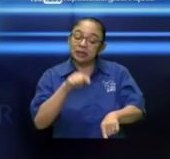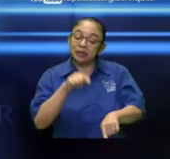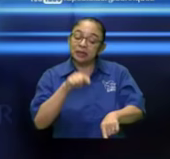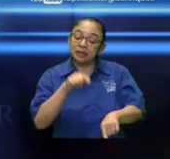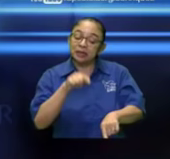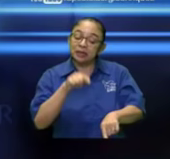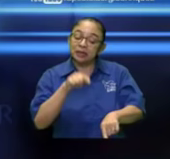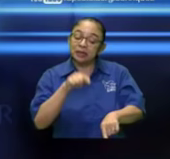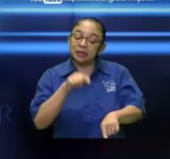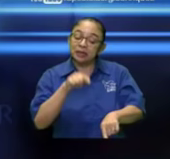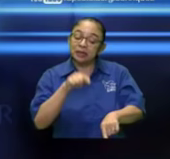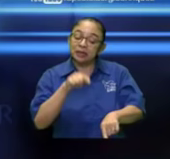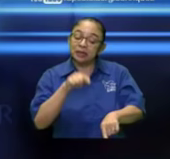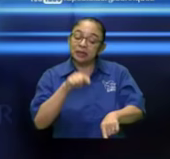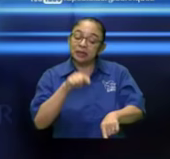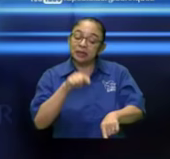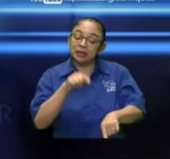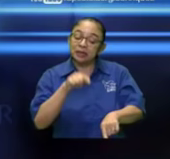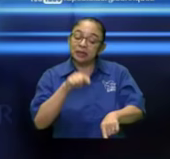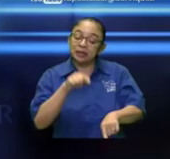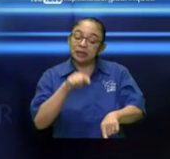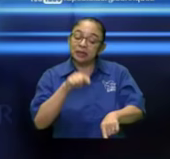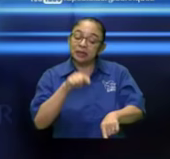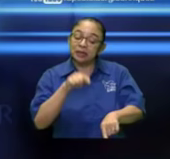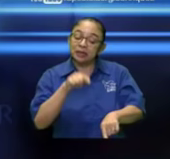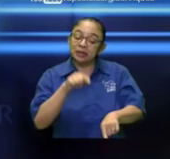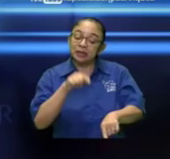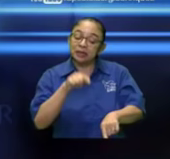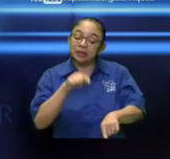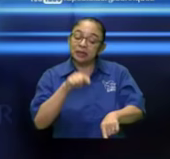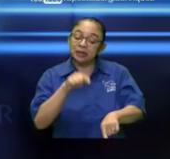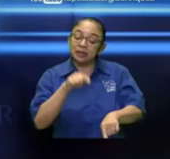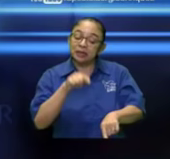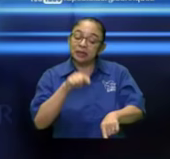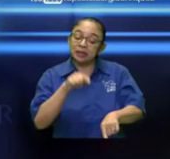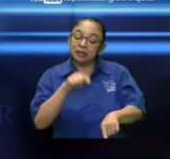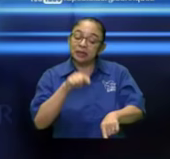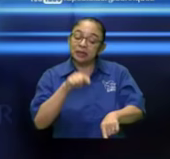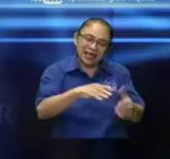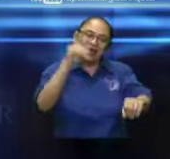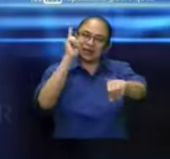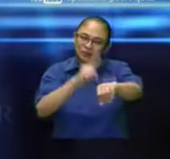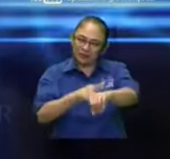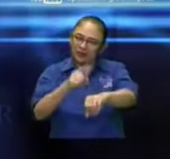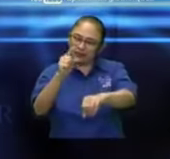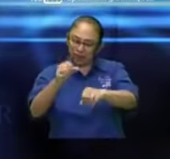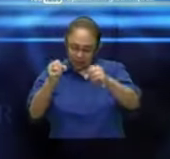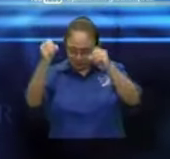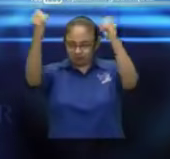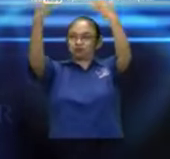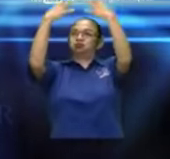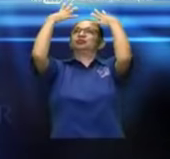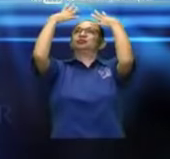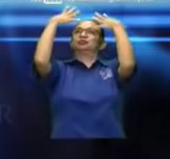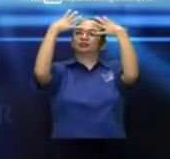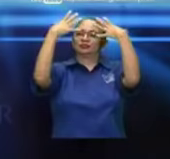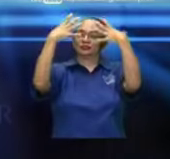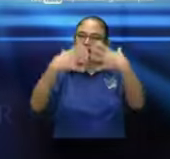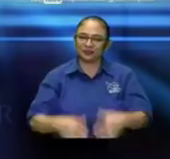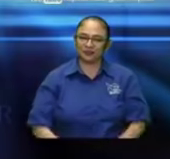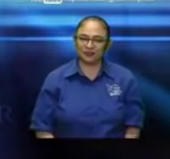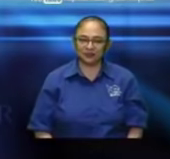Señor. Y de repente muchas cosas no las entendíamos, pero llega el momento en que, que hay un luzazo de revelación por pura